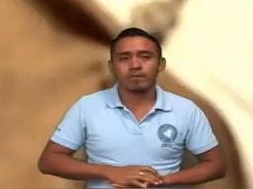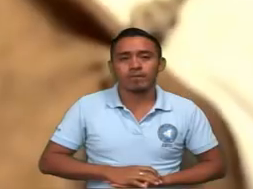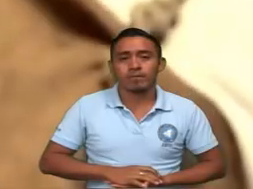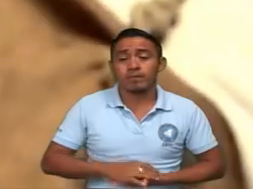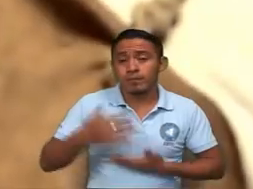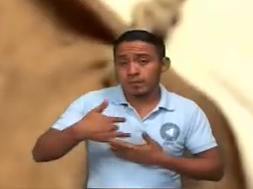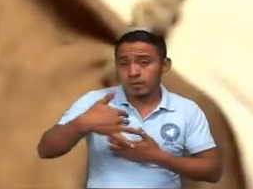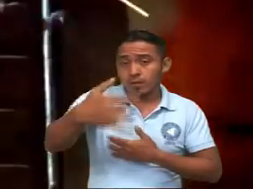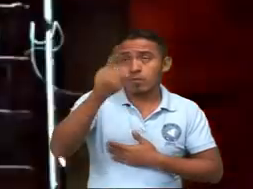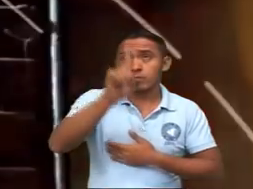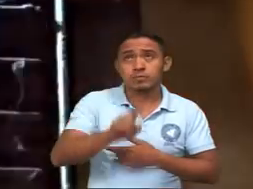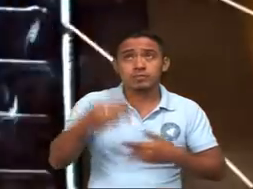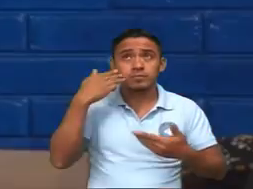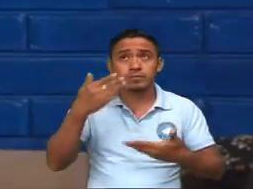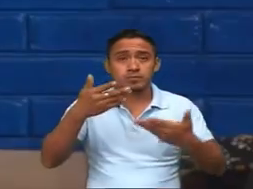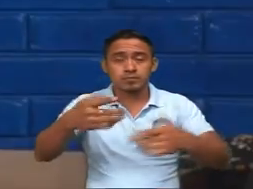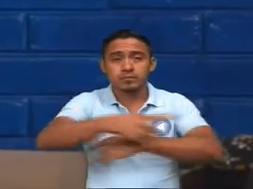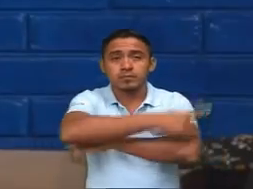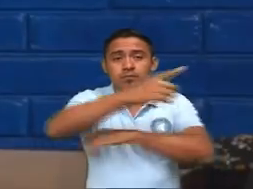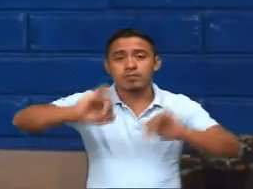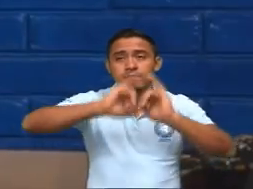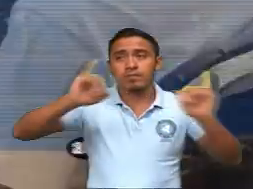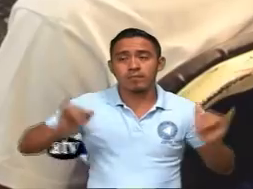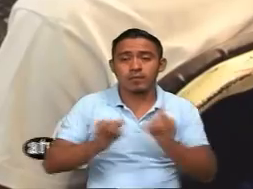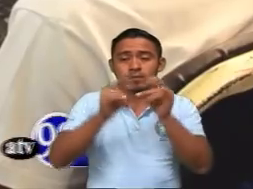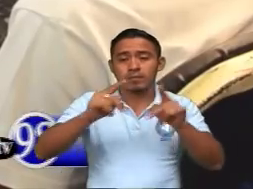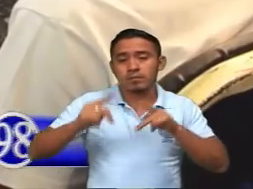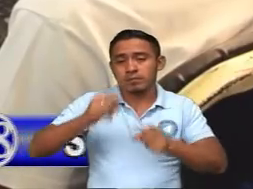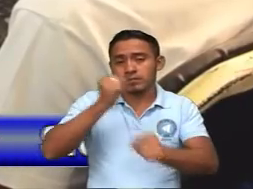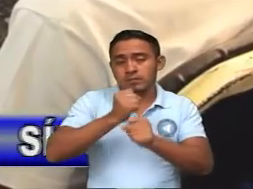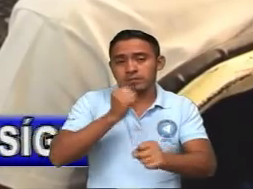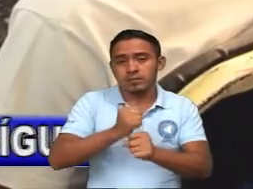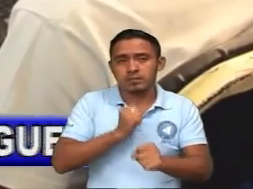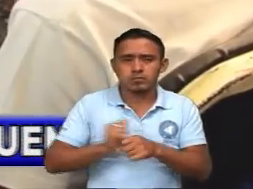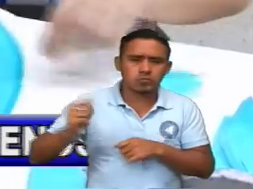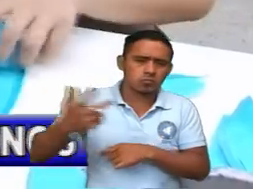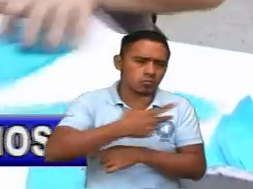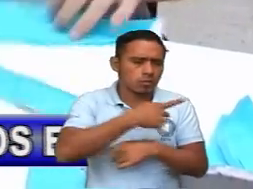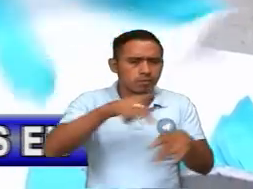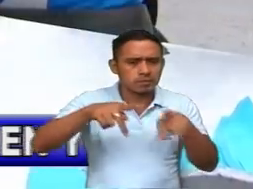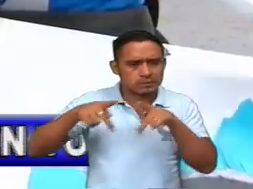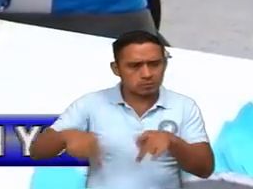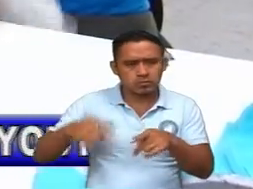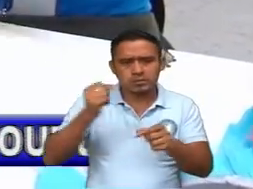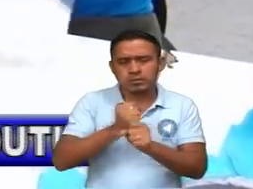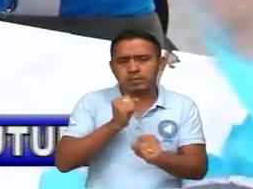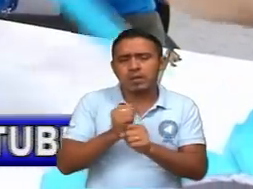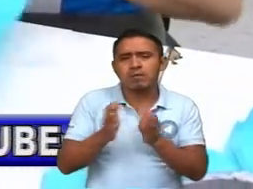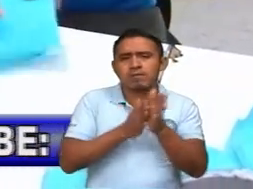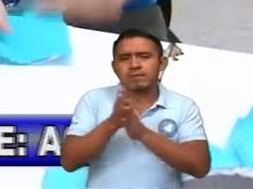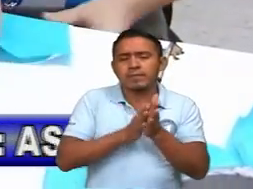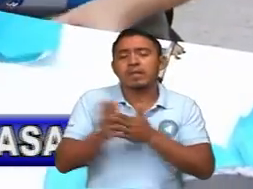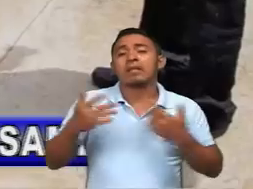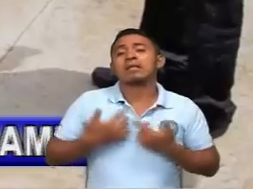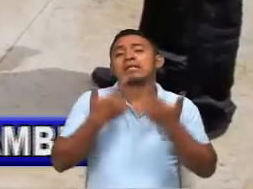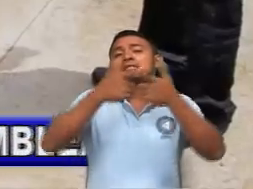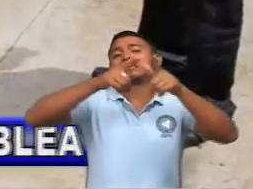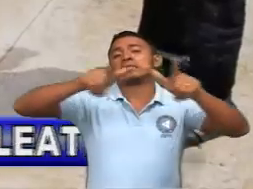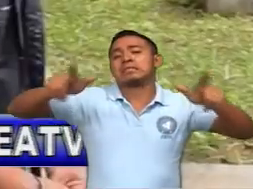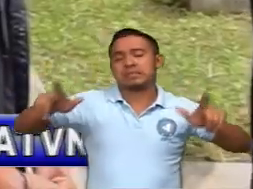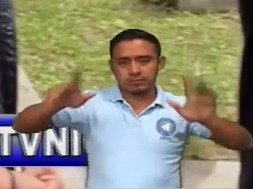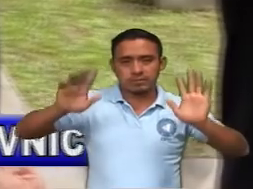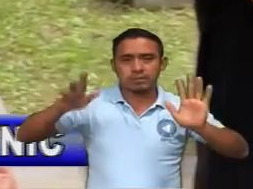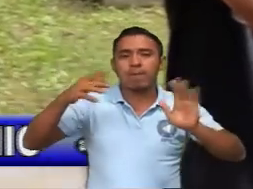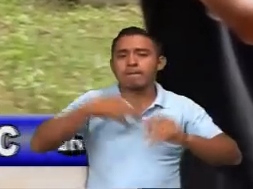El próximo 1 de mayo, Día Internacional del Trabajador, todos los trabajadores del país gozarán de feriado nacional obligatorio